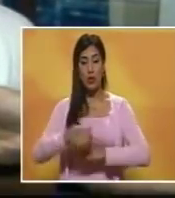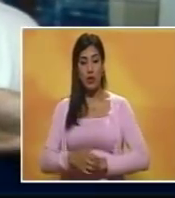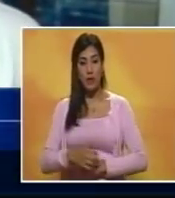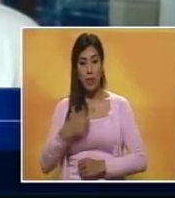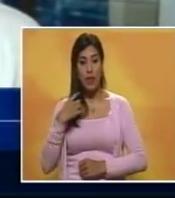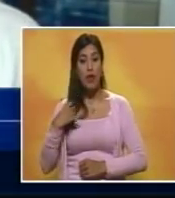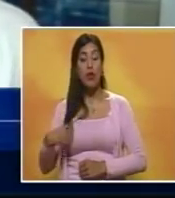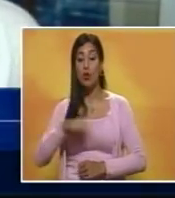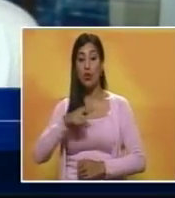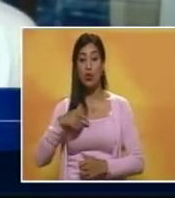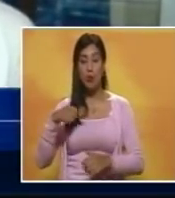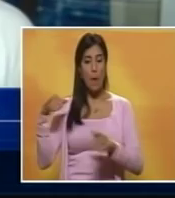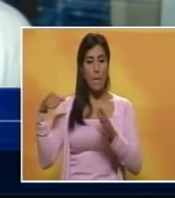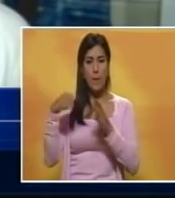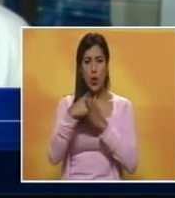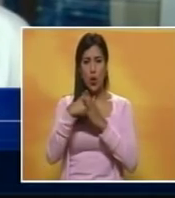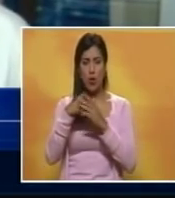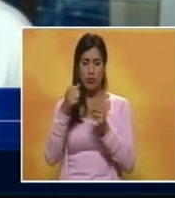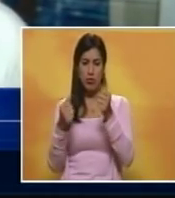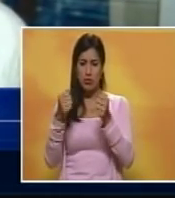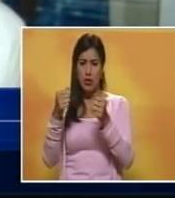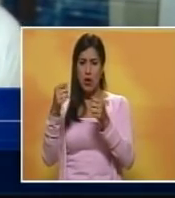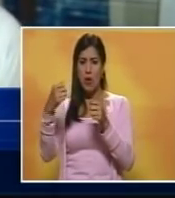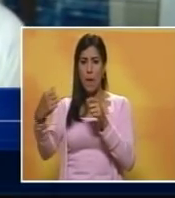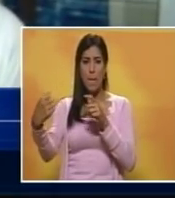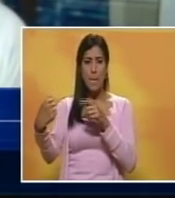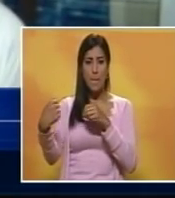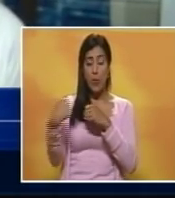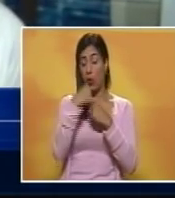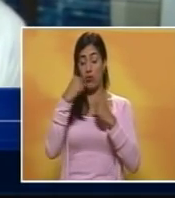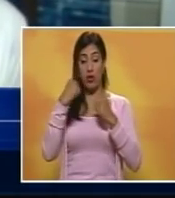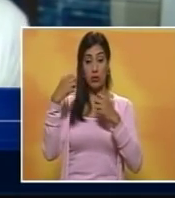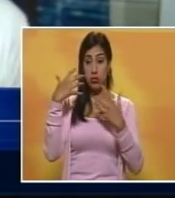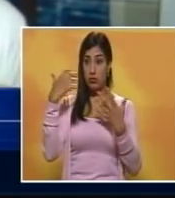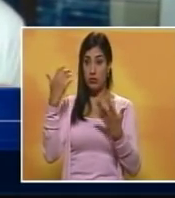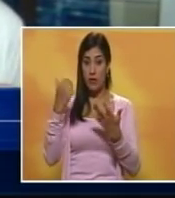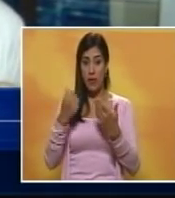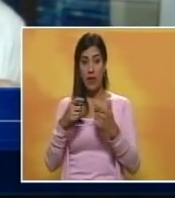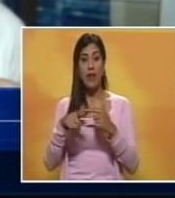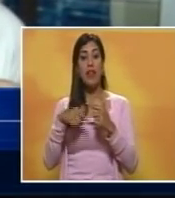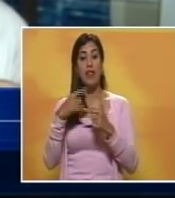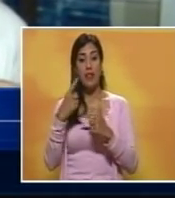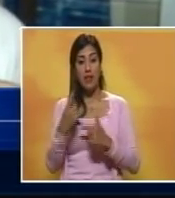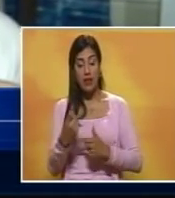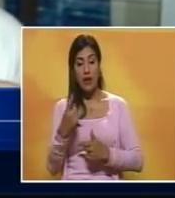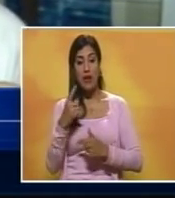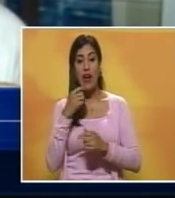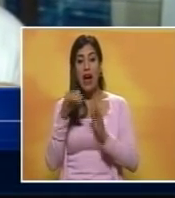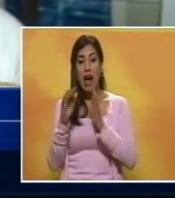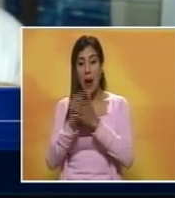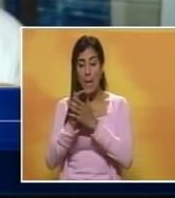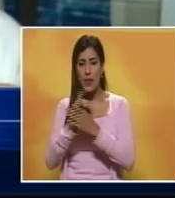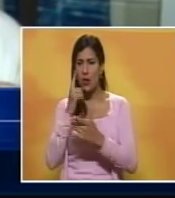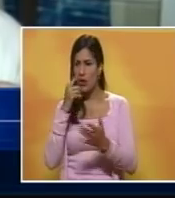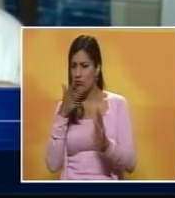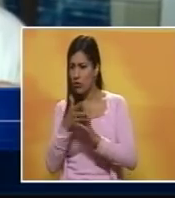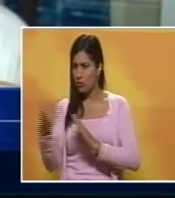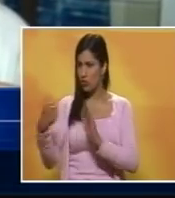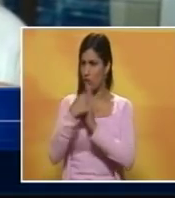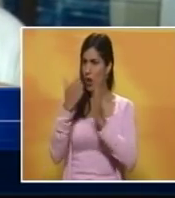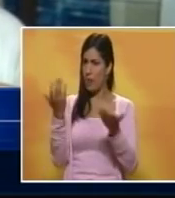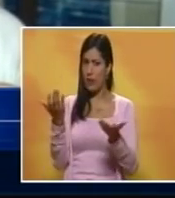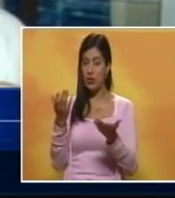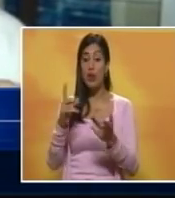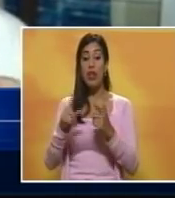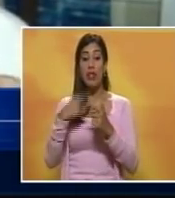momento pues nos chocan, es un choque pues fue considerado un golpe bastante fuerte y mi compañero se baja a ver qué pasa. En